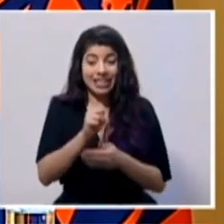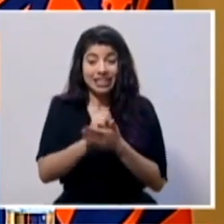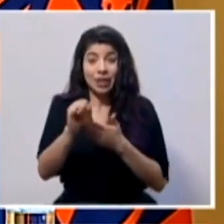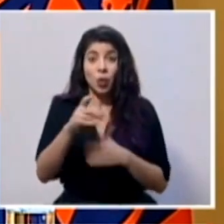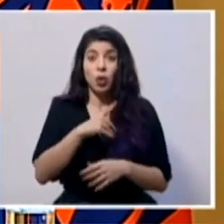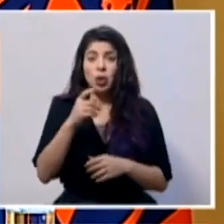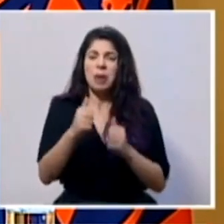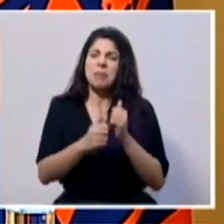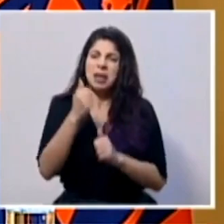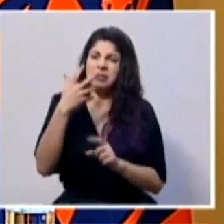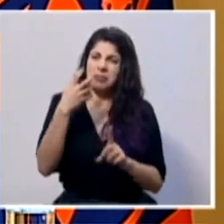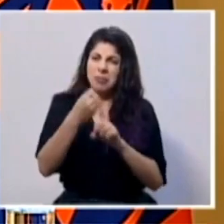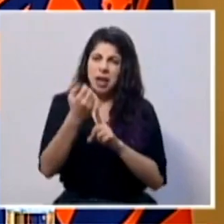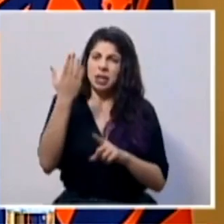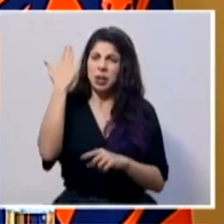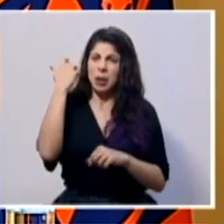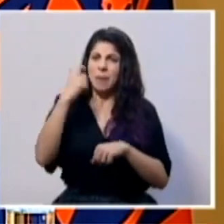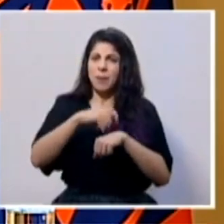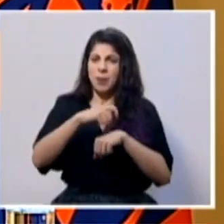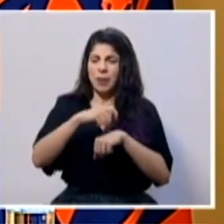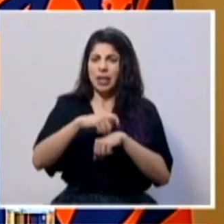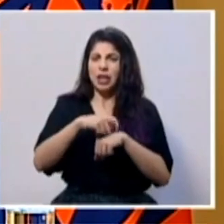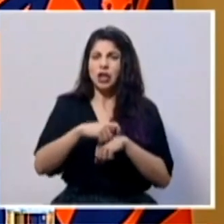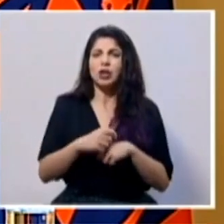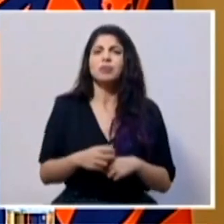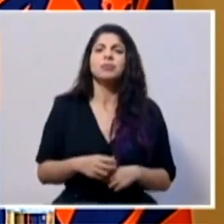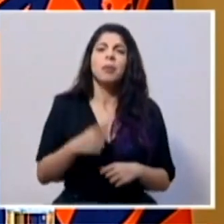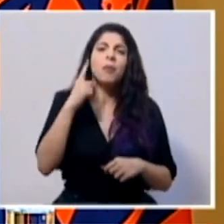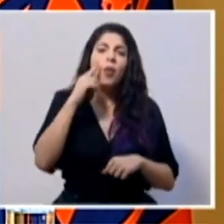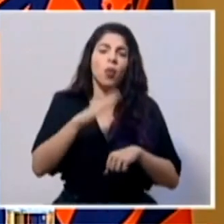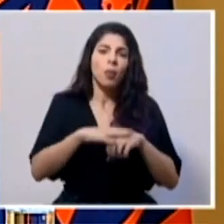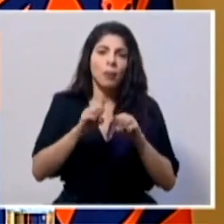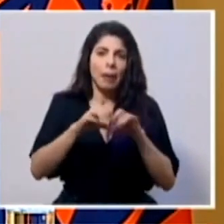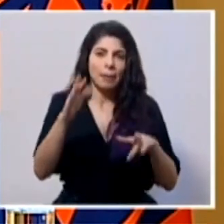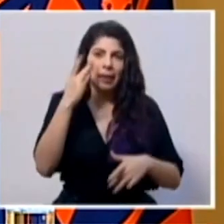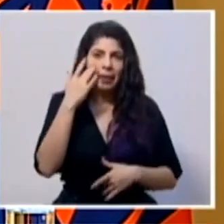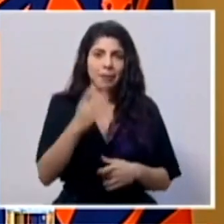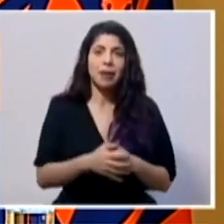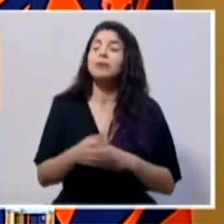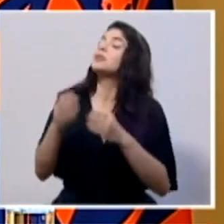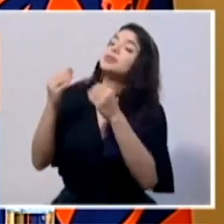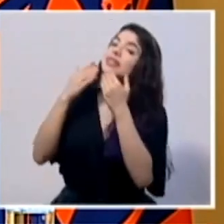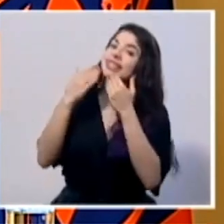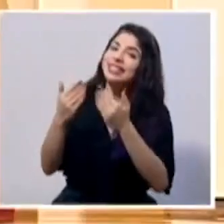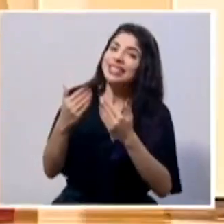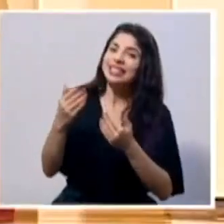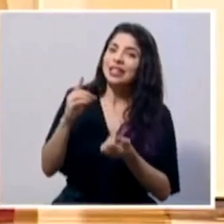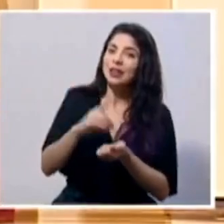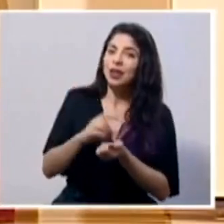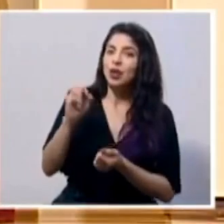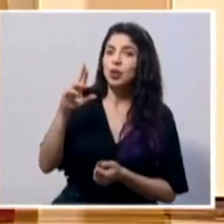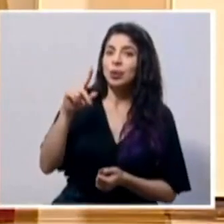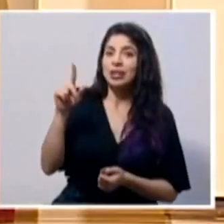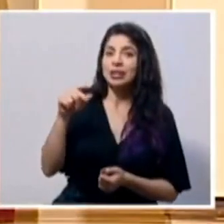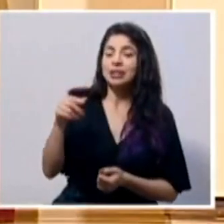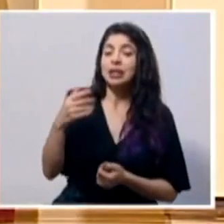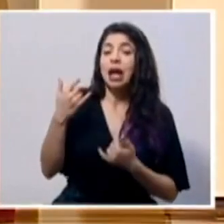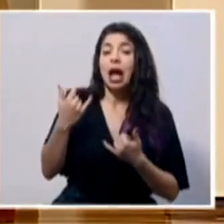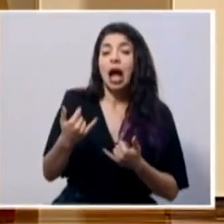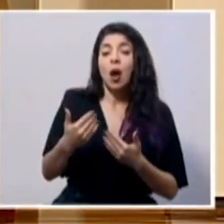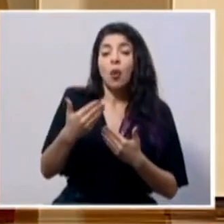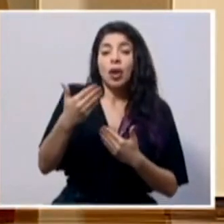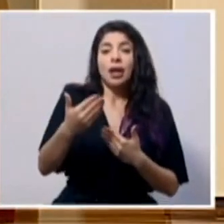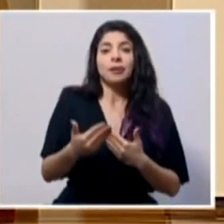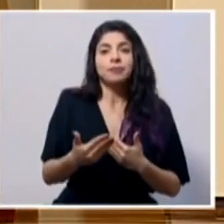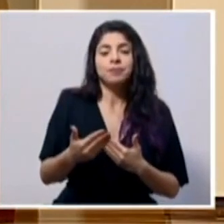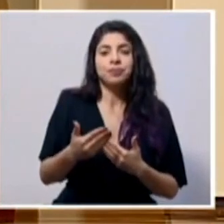más afectado en ese momento de la pandemia. Muchísimas gracias, doctor Ruiz, doctor Salas. A continuación